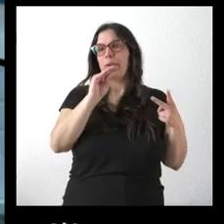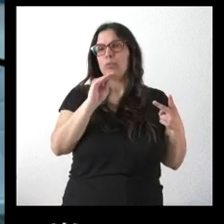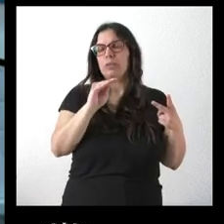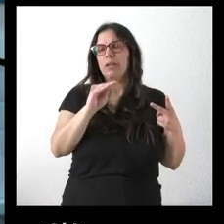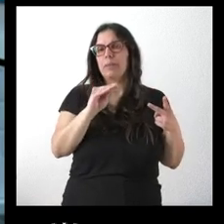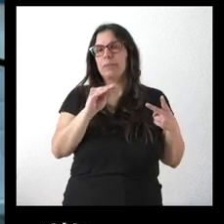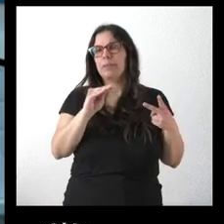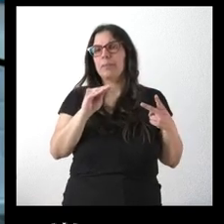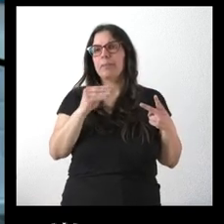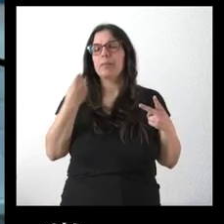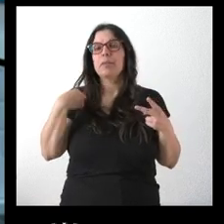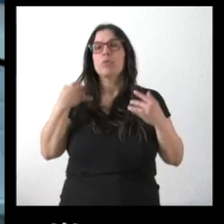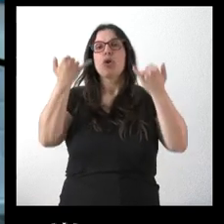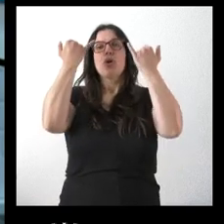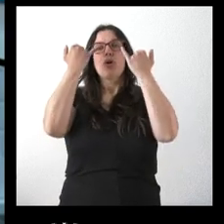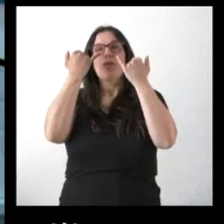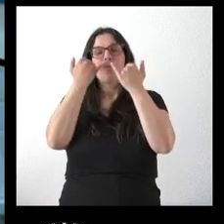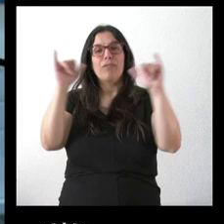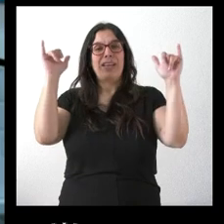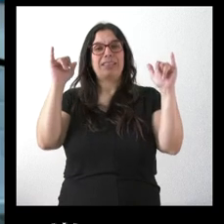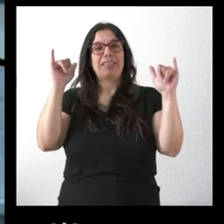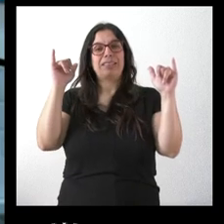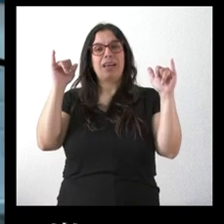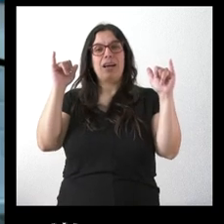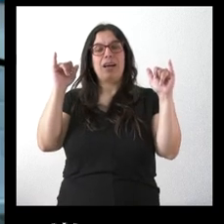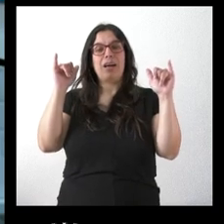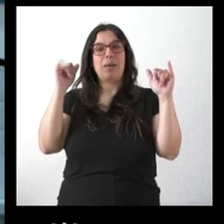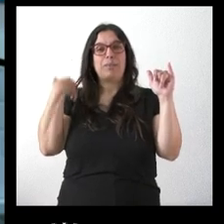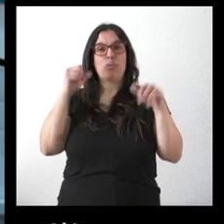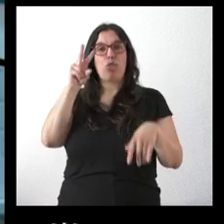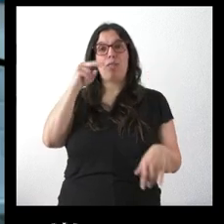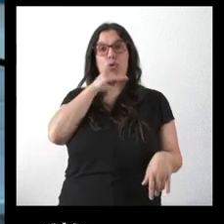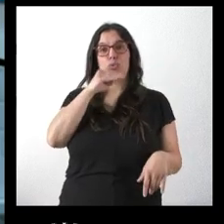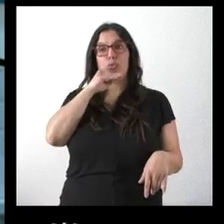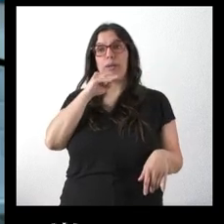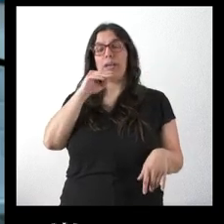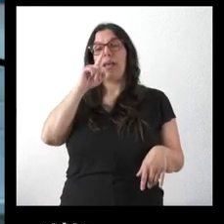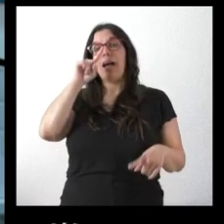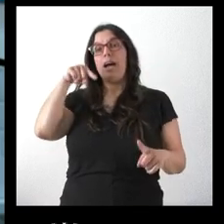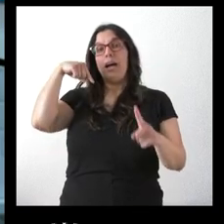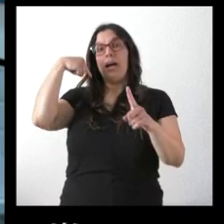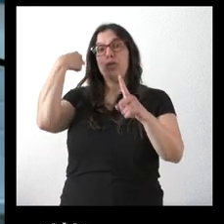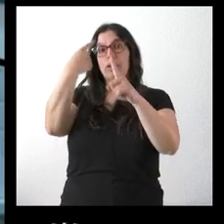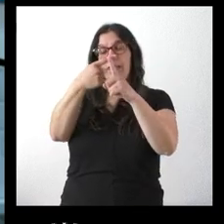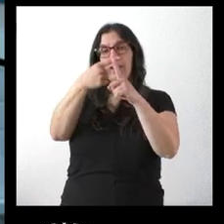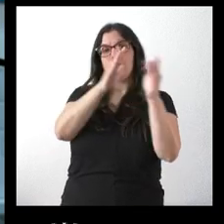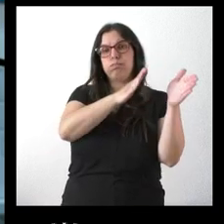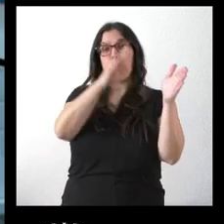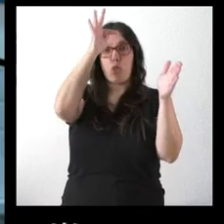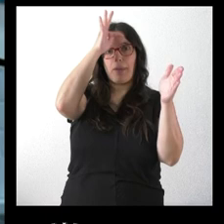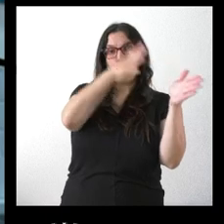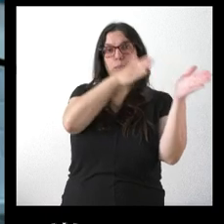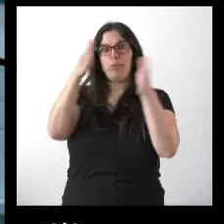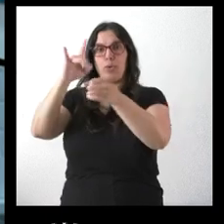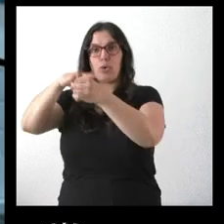por la fiesta de la Hispanidad, en el calendario del año que viene, el 12 de octubre se pasa al lunes, sin embargo, en el